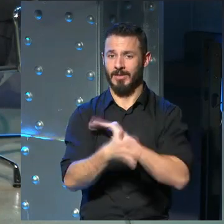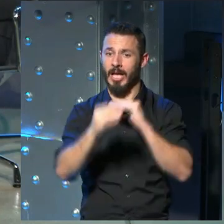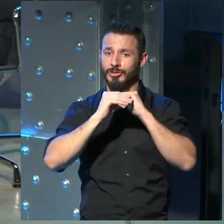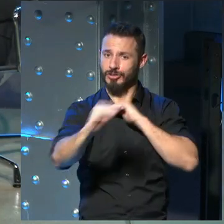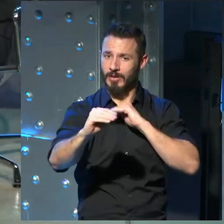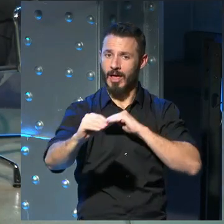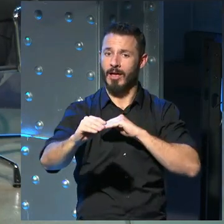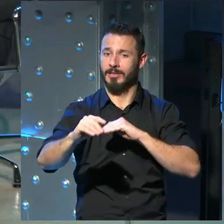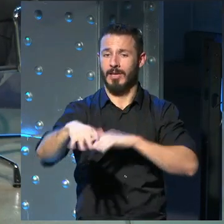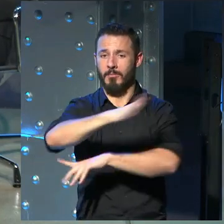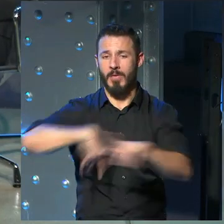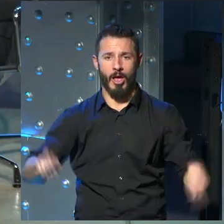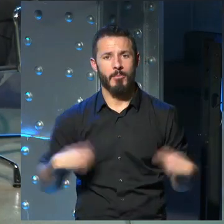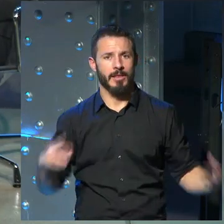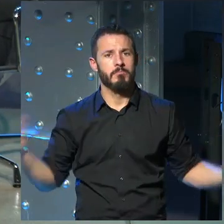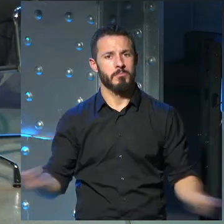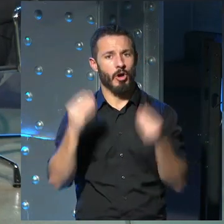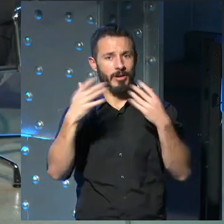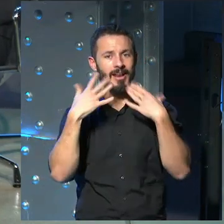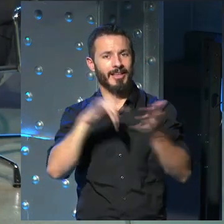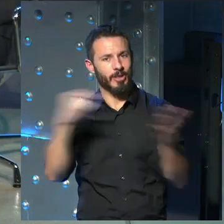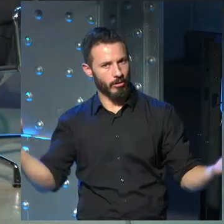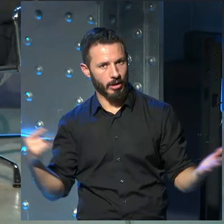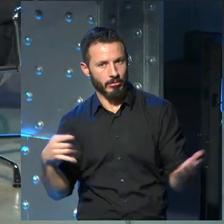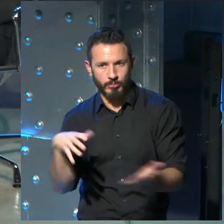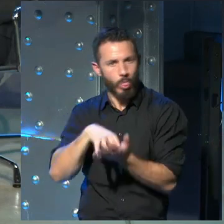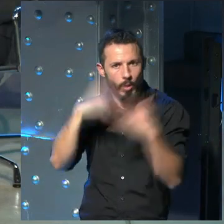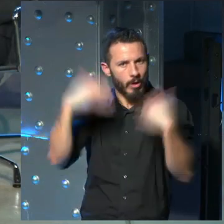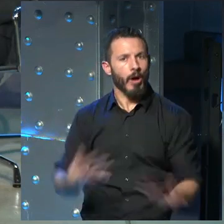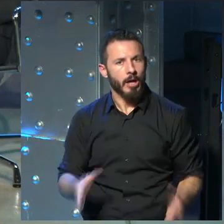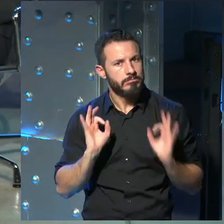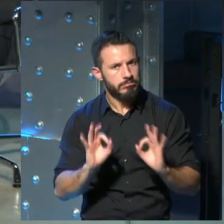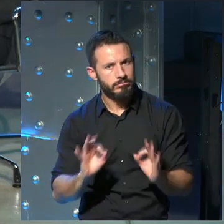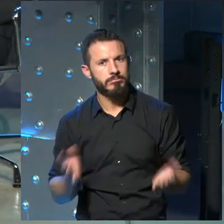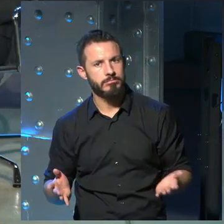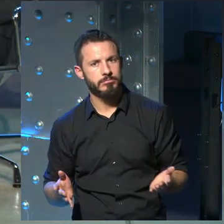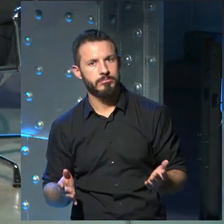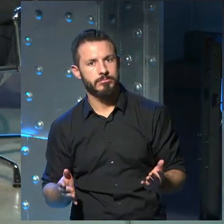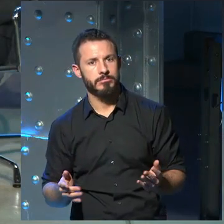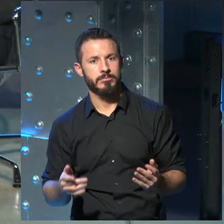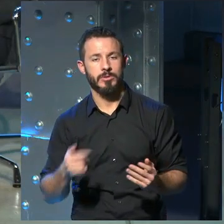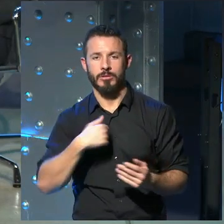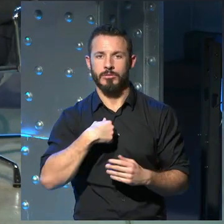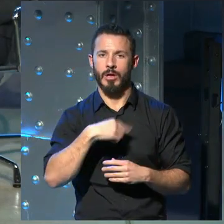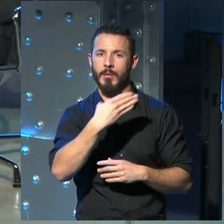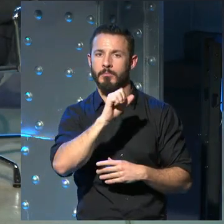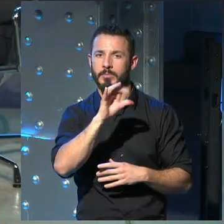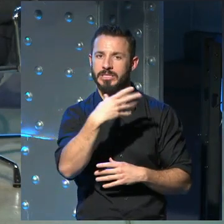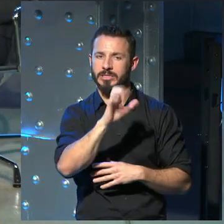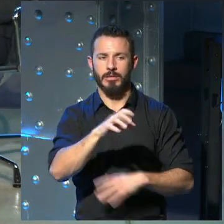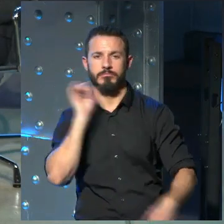medio ambiente gracias a este tipo de tecnologías. Sí, sin duda. Yo creo que lo dice Yolanda Cacabatse, ¿no?,